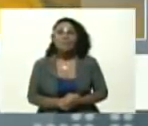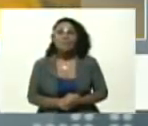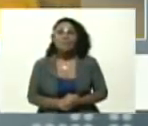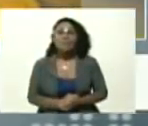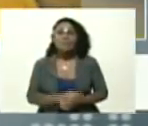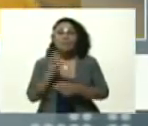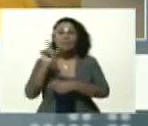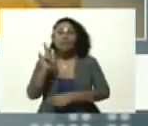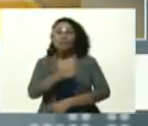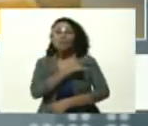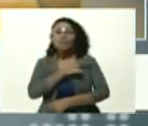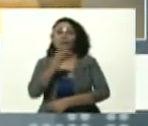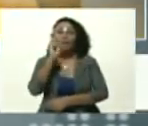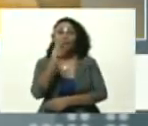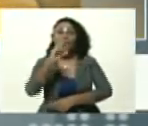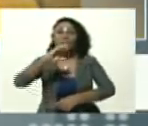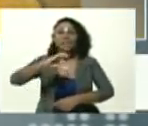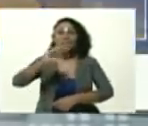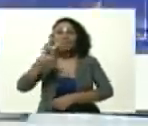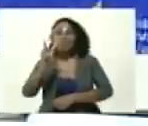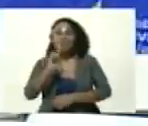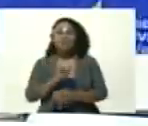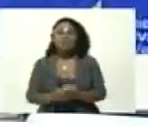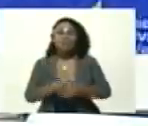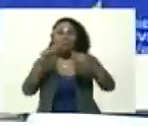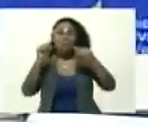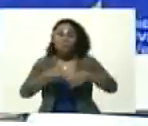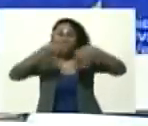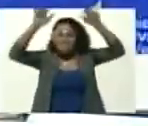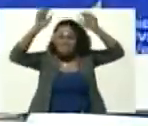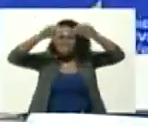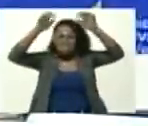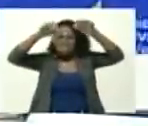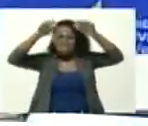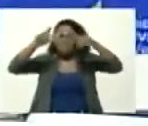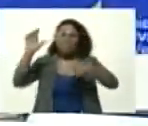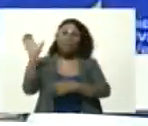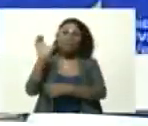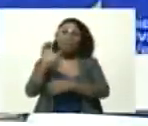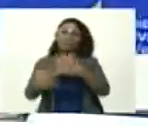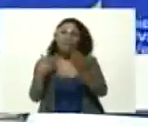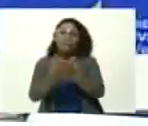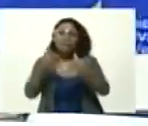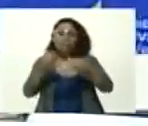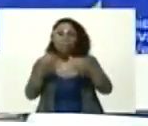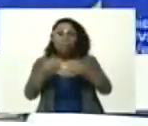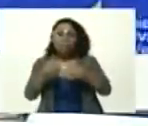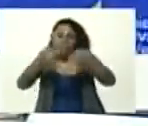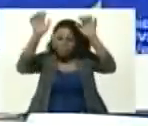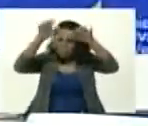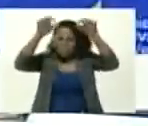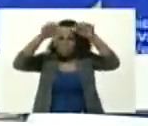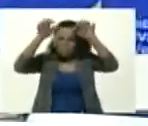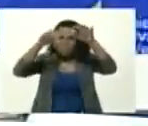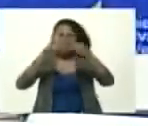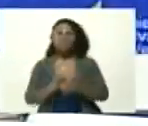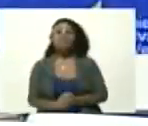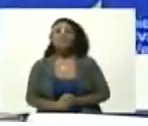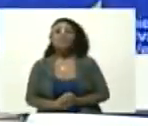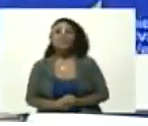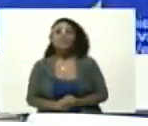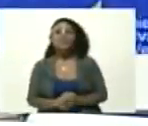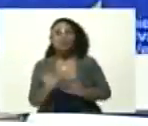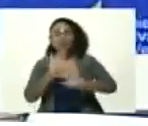desde la Universidad Central de Venezuela. Hoy estuvo lloviendo en Caracas, hasta ahorita estuvo lloviendo.